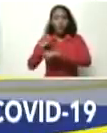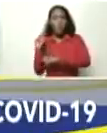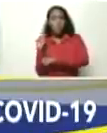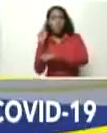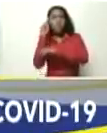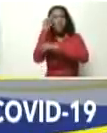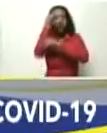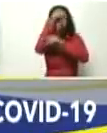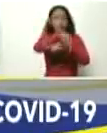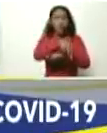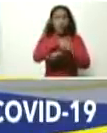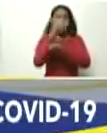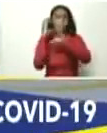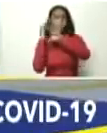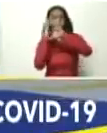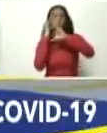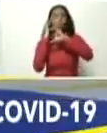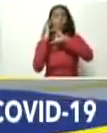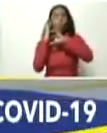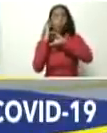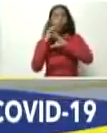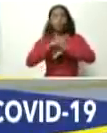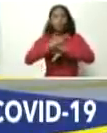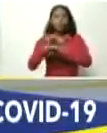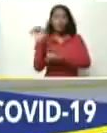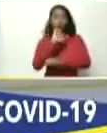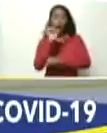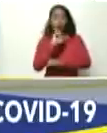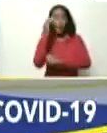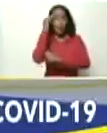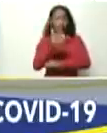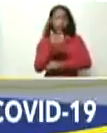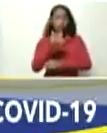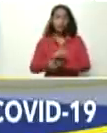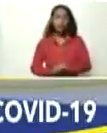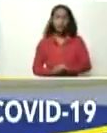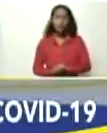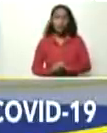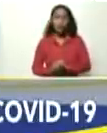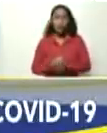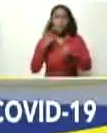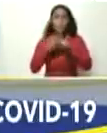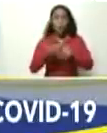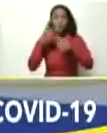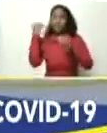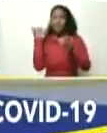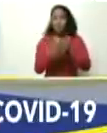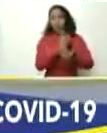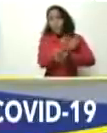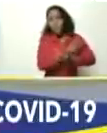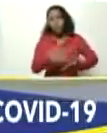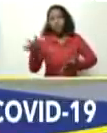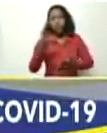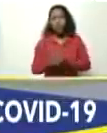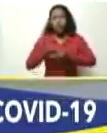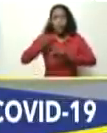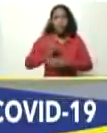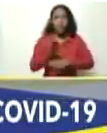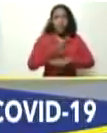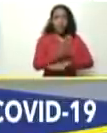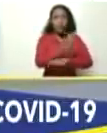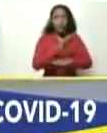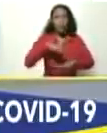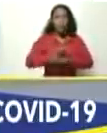lanzamisiles, tanquetas, vehículos militares? Por miles, lanchas,